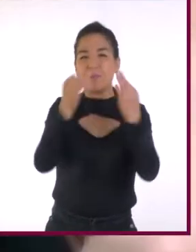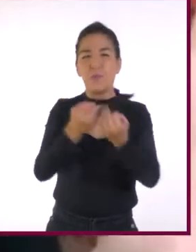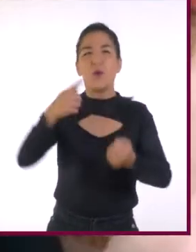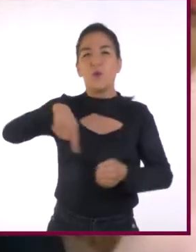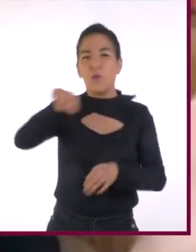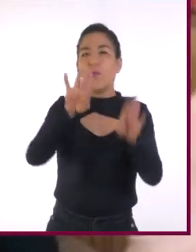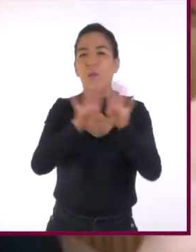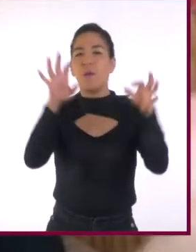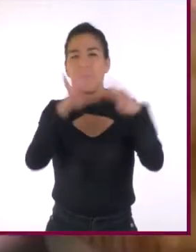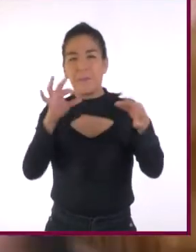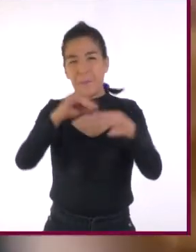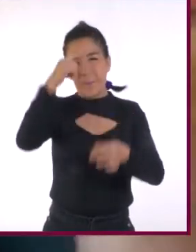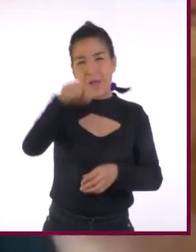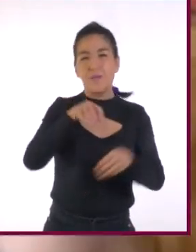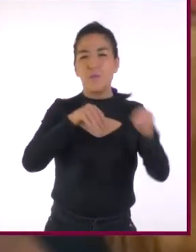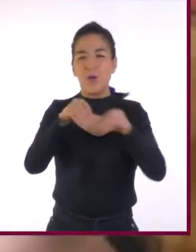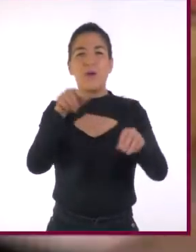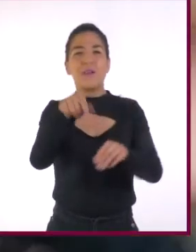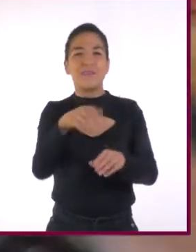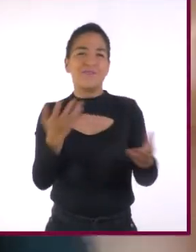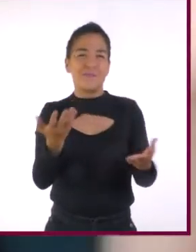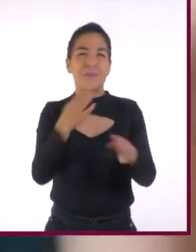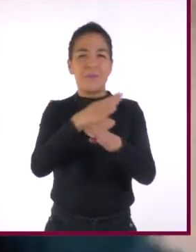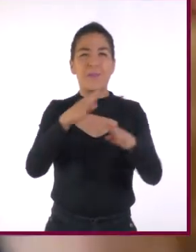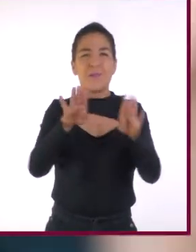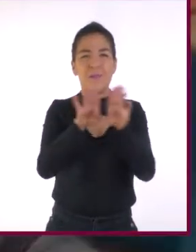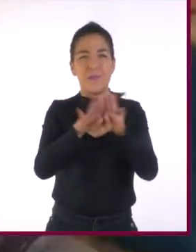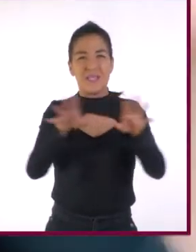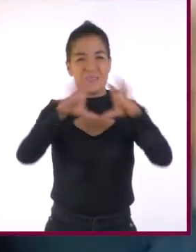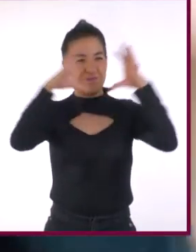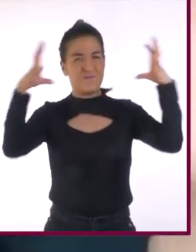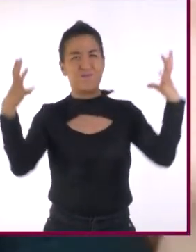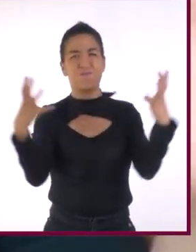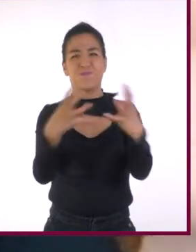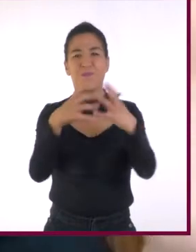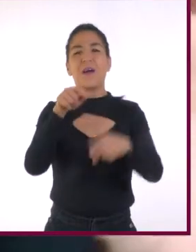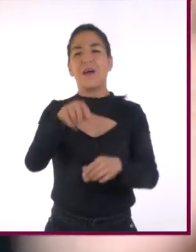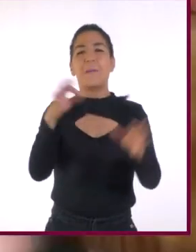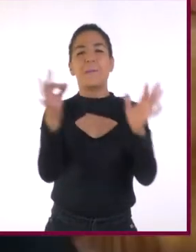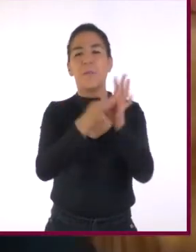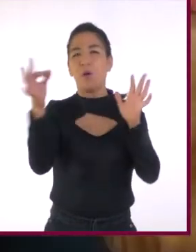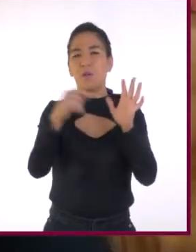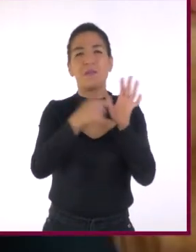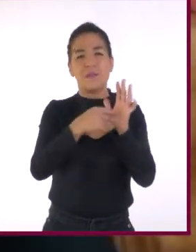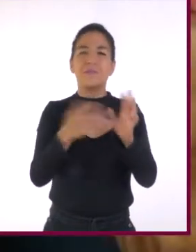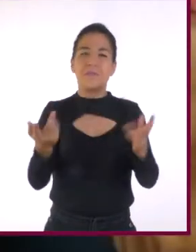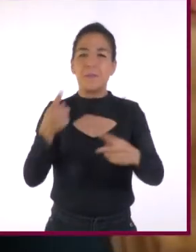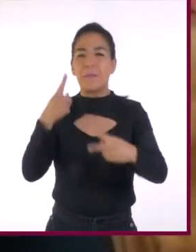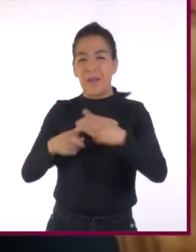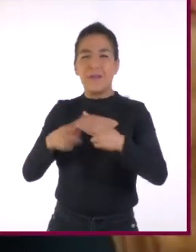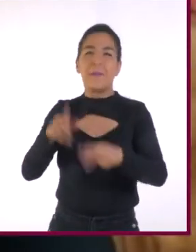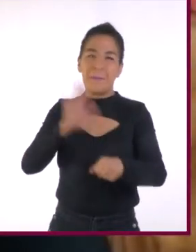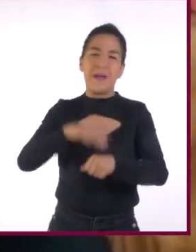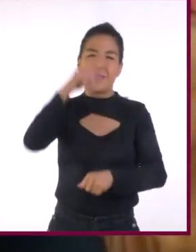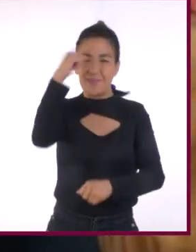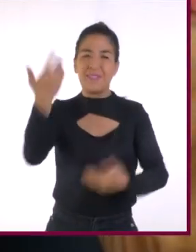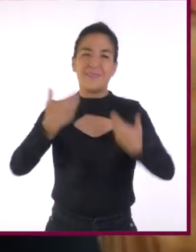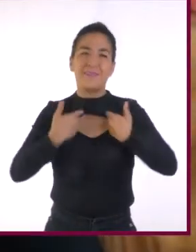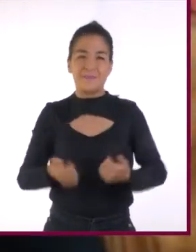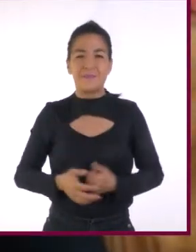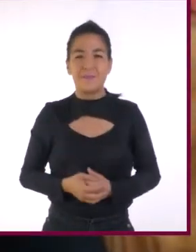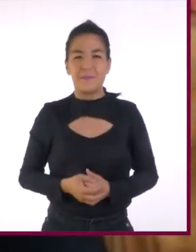muy sencilla. Yo diría que a nivel de las bacterias, pues son muy pequeñitas, ¿no?